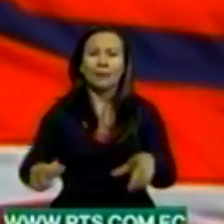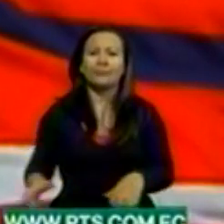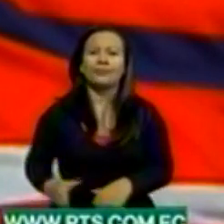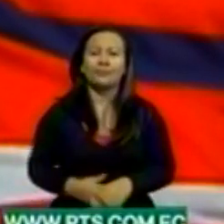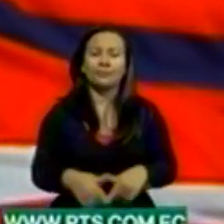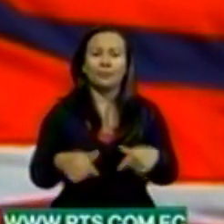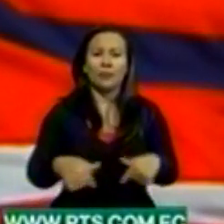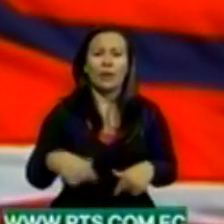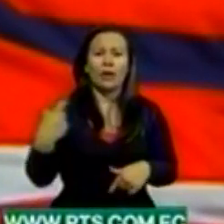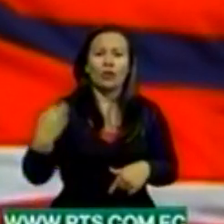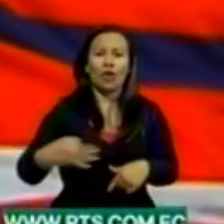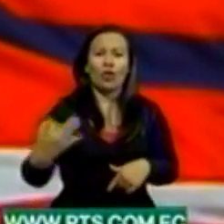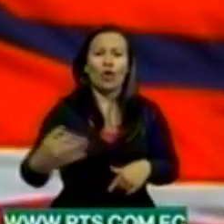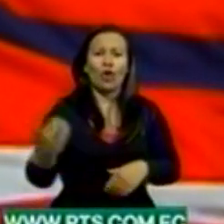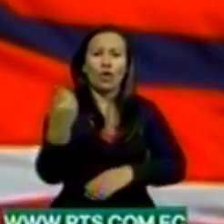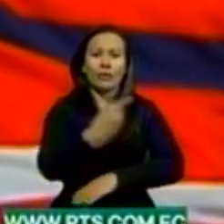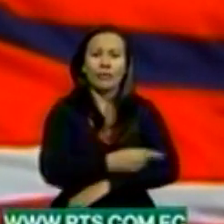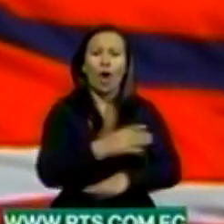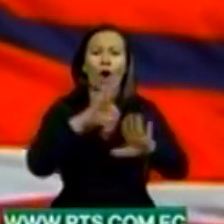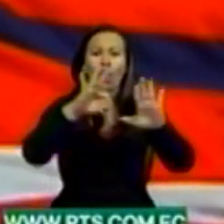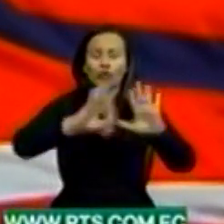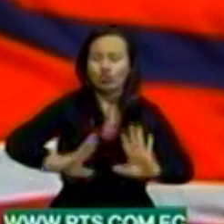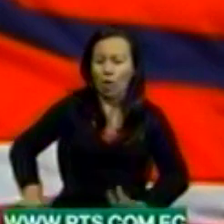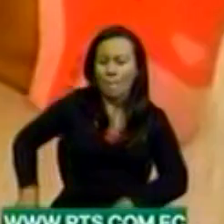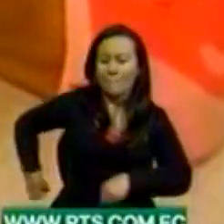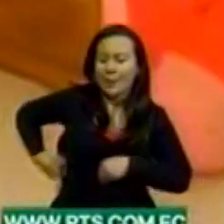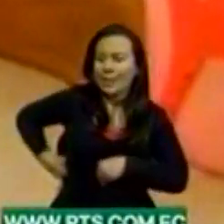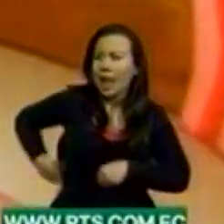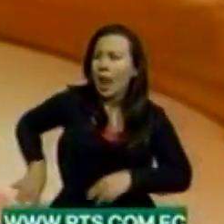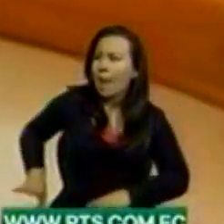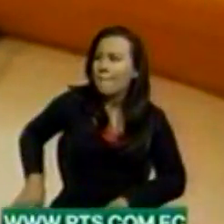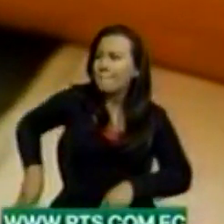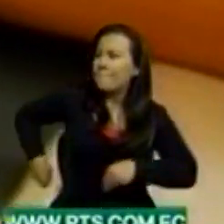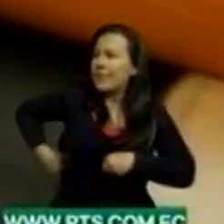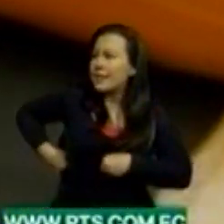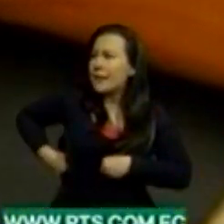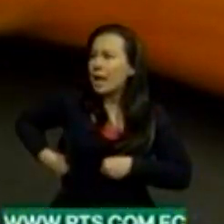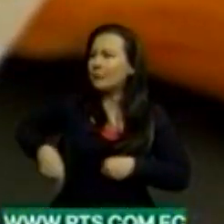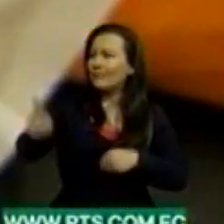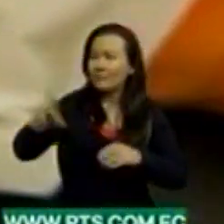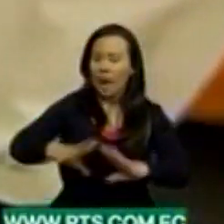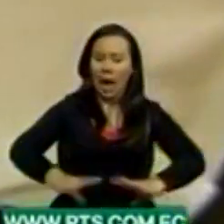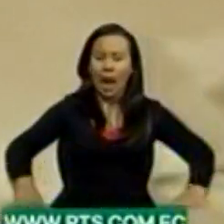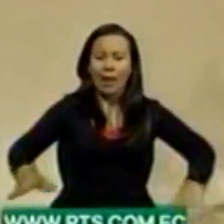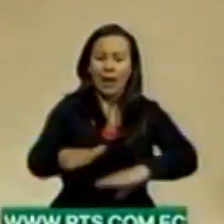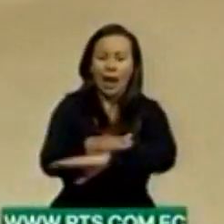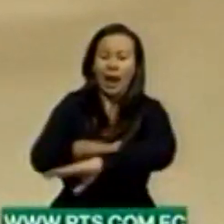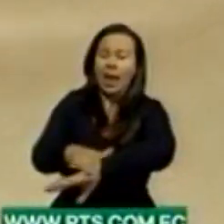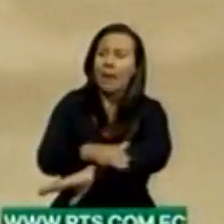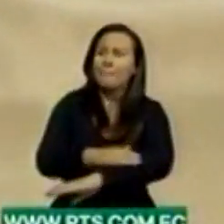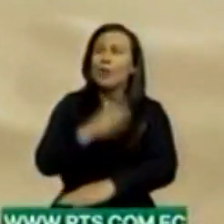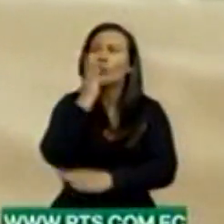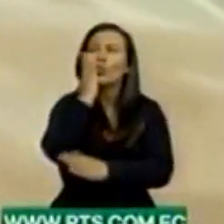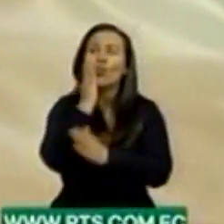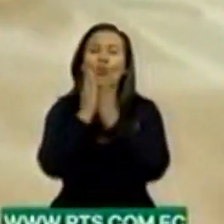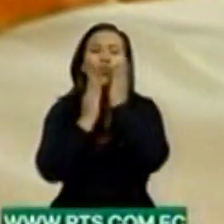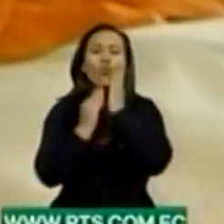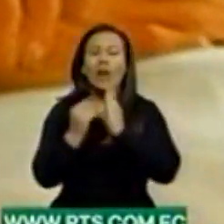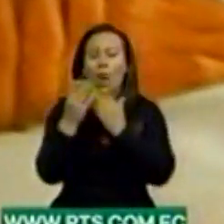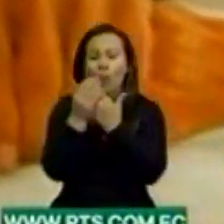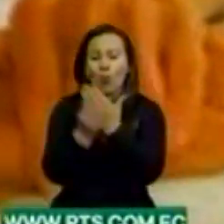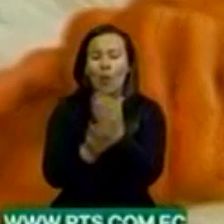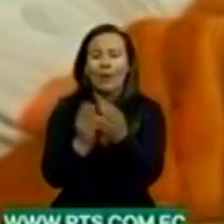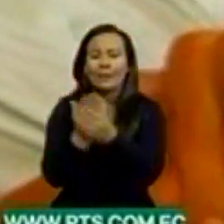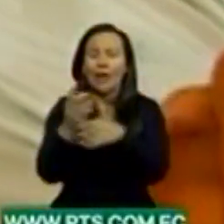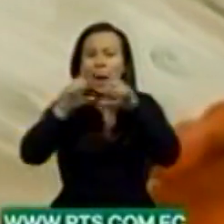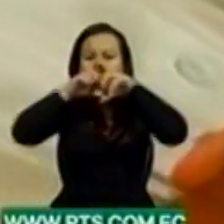aquí diariamente se le pone 8 pañales diarios, protectores de cama, cremas, toallas húmedas, guantes,